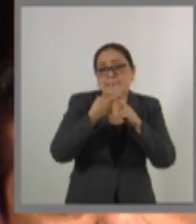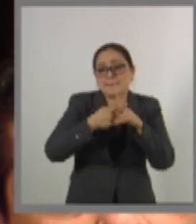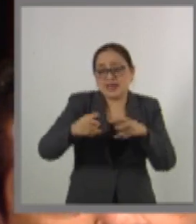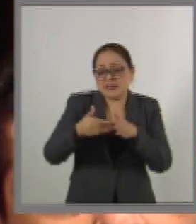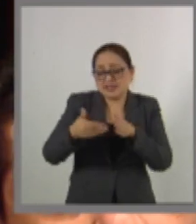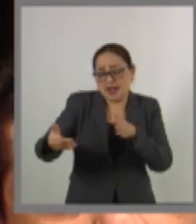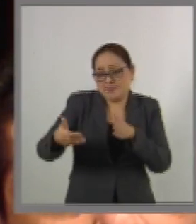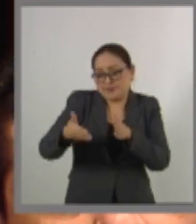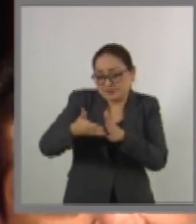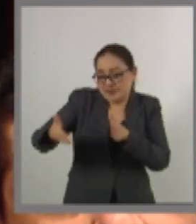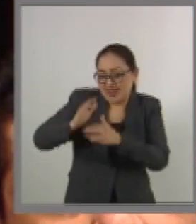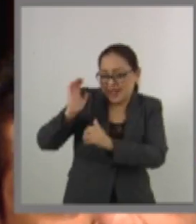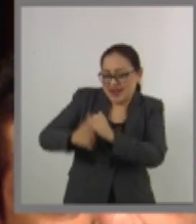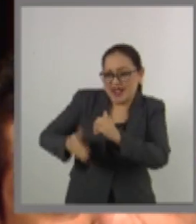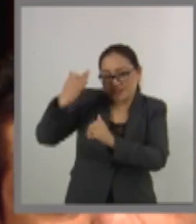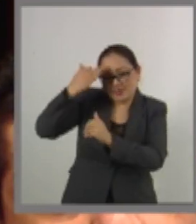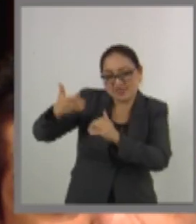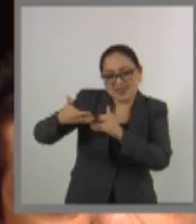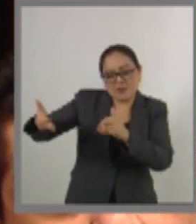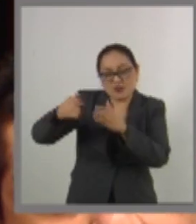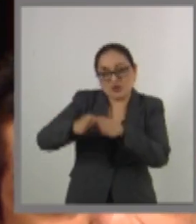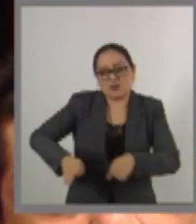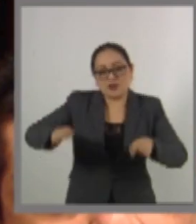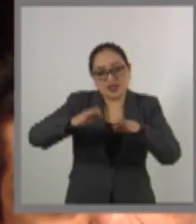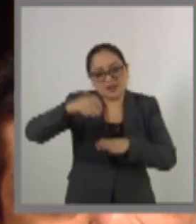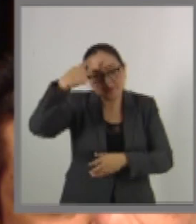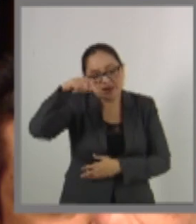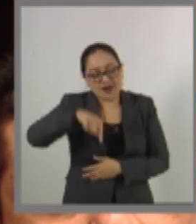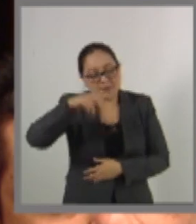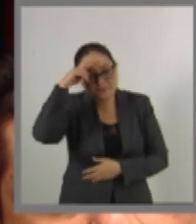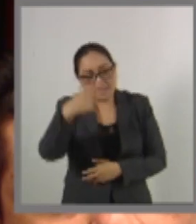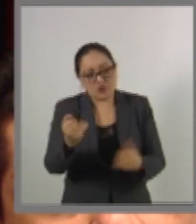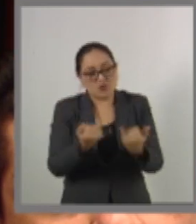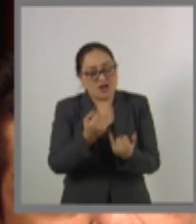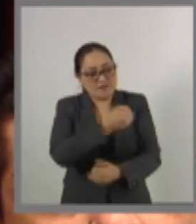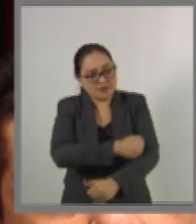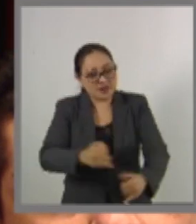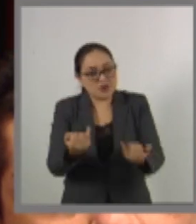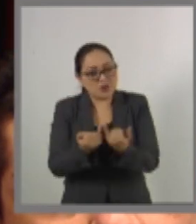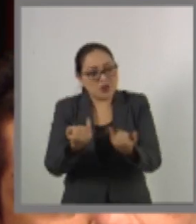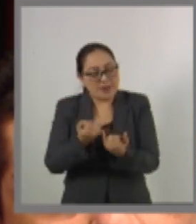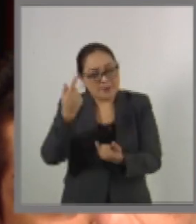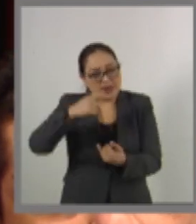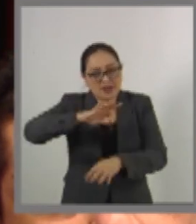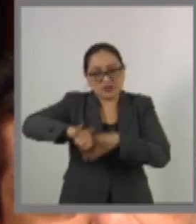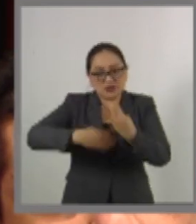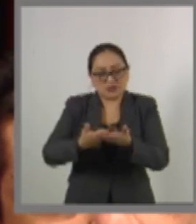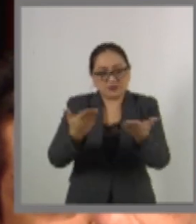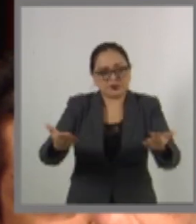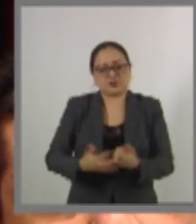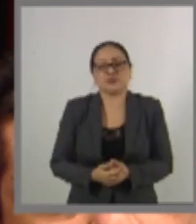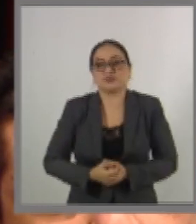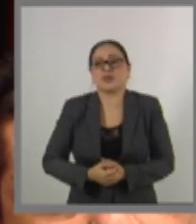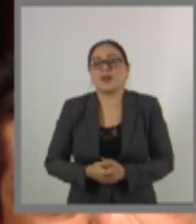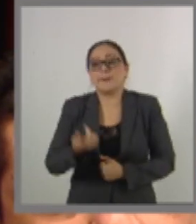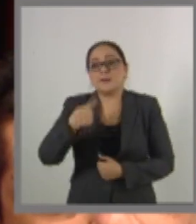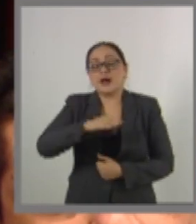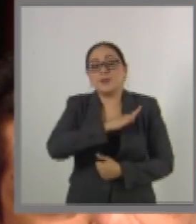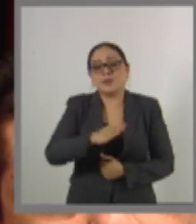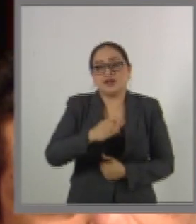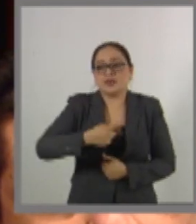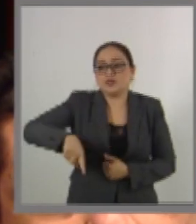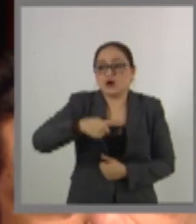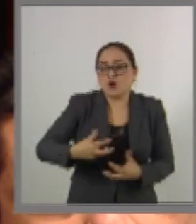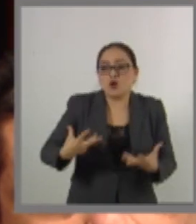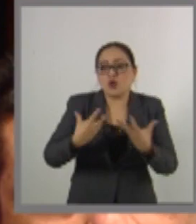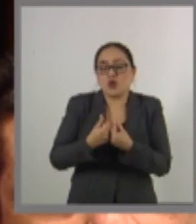periodo importante para México, para nuestras familias, para nosotros mismos, sino que para poder seguir